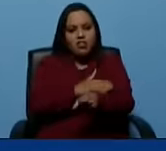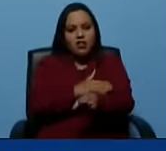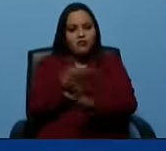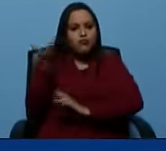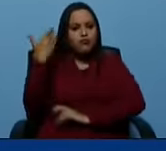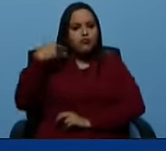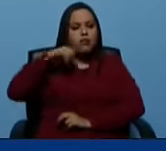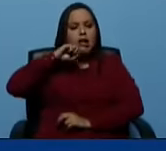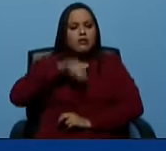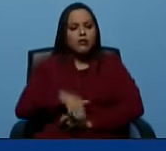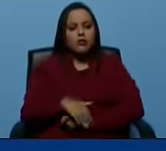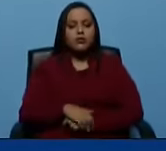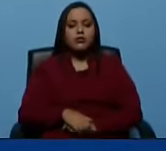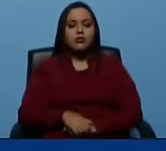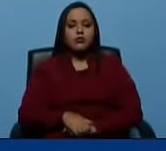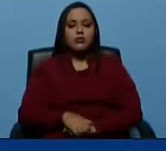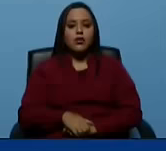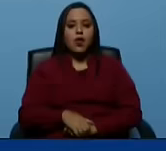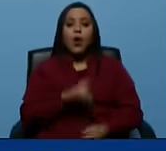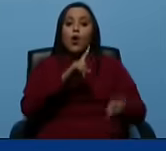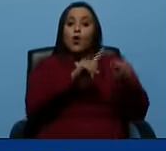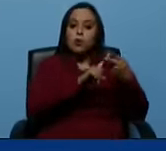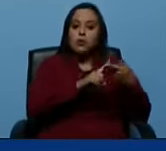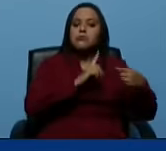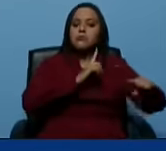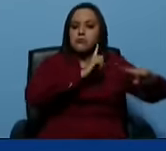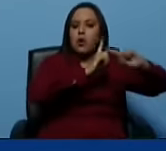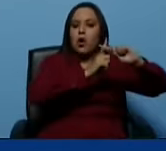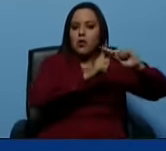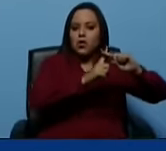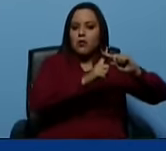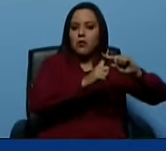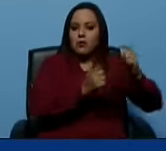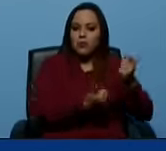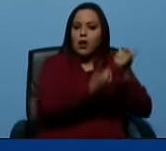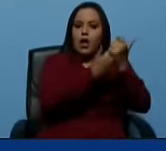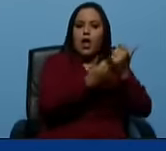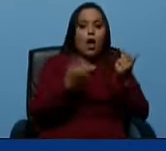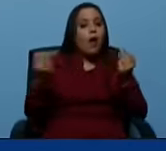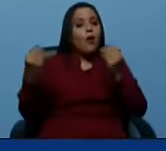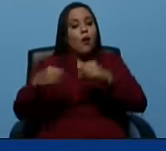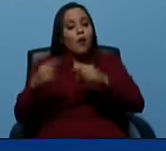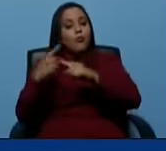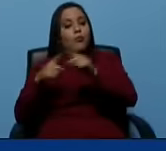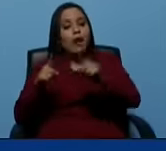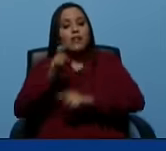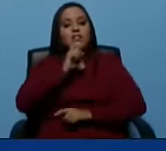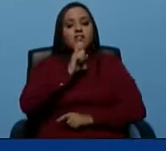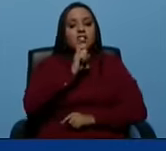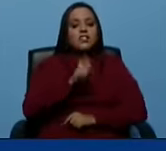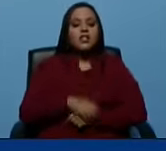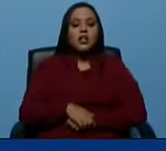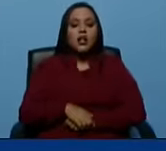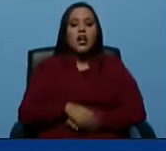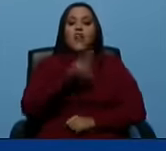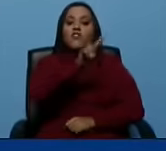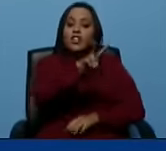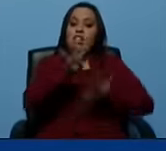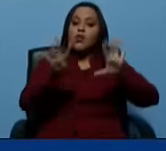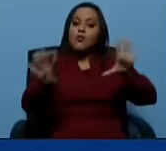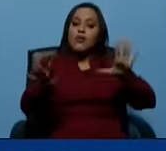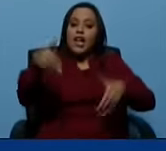unas más favorables, otras más difíciles. 29 elecciones